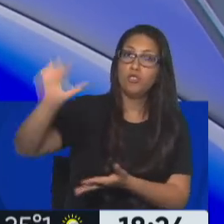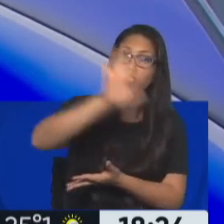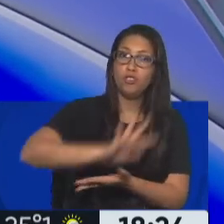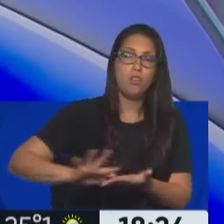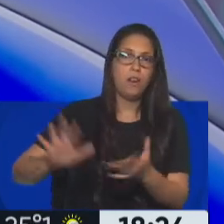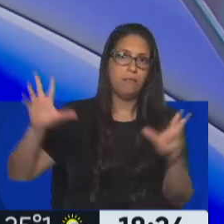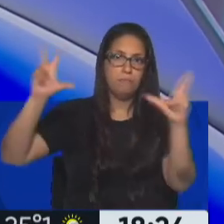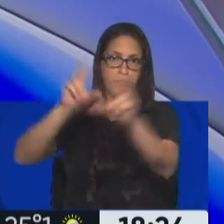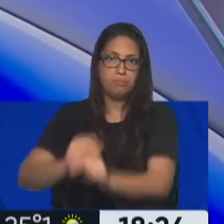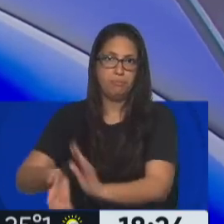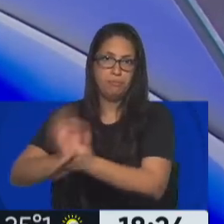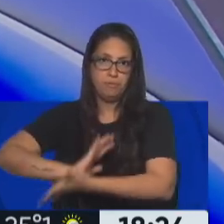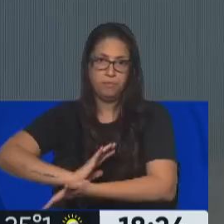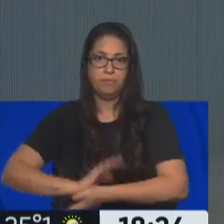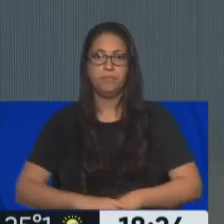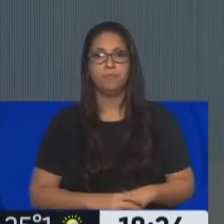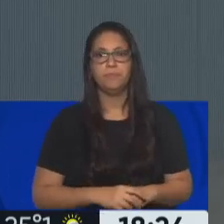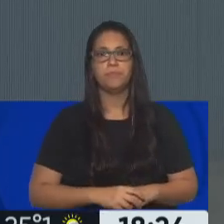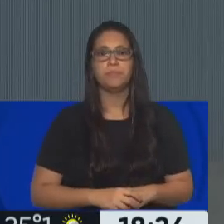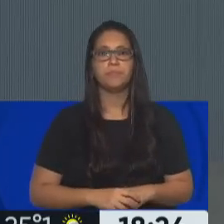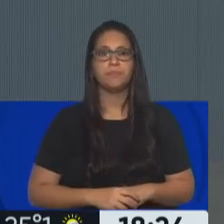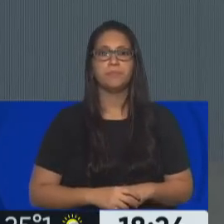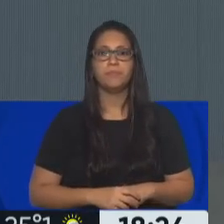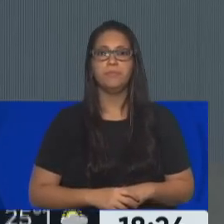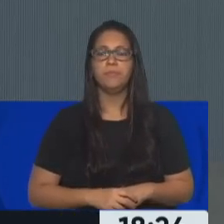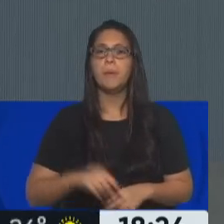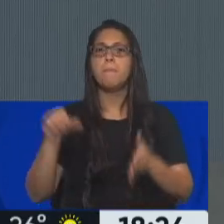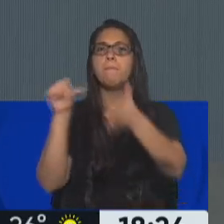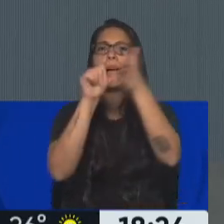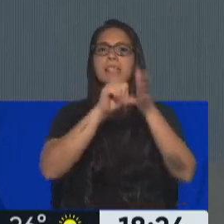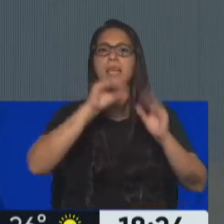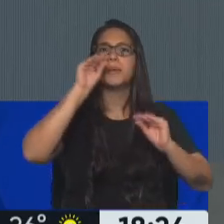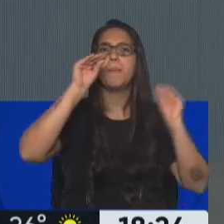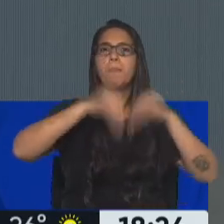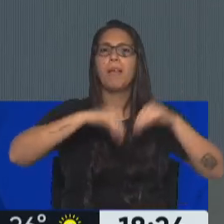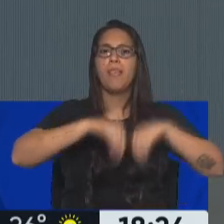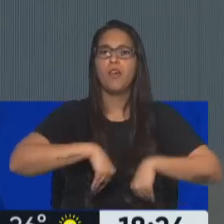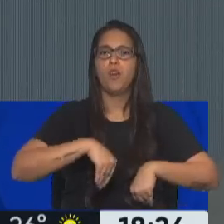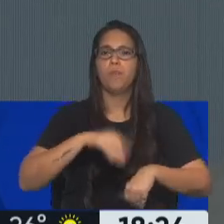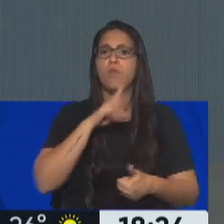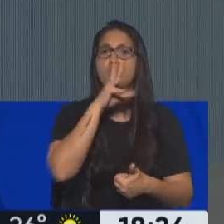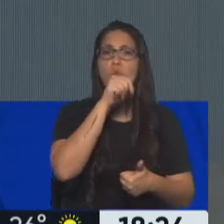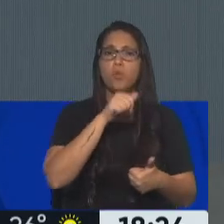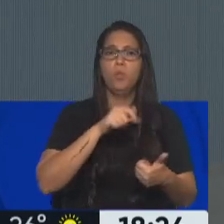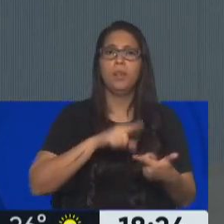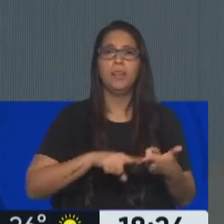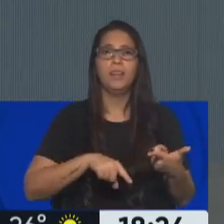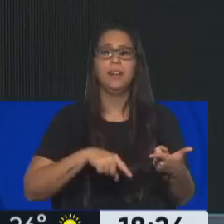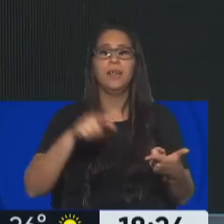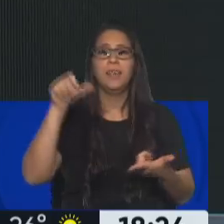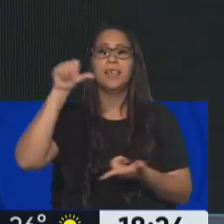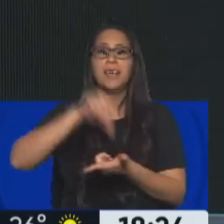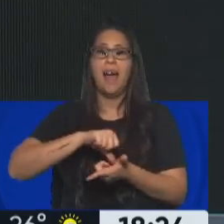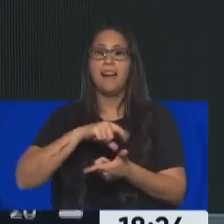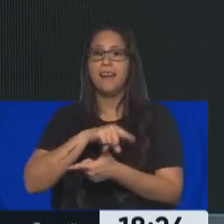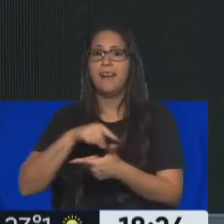geográficos inmediatos al Estado de Israel. Ignacio, perdedores, países perdedores luego de la caída de este gobierno, Rusia por un lado e Irán por el otro.